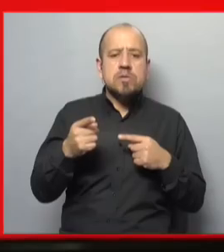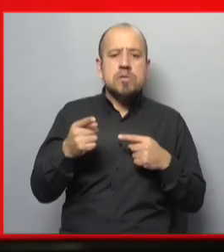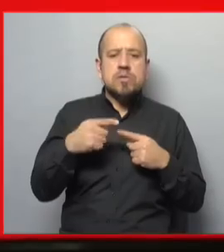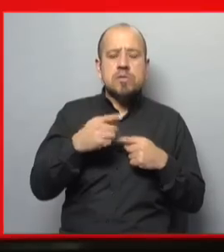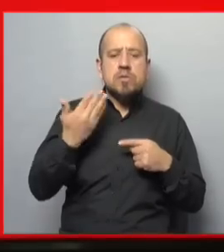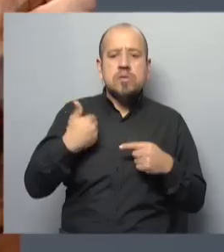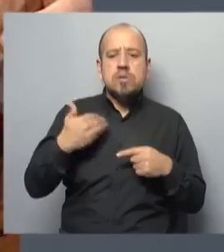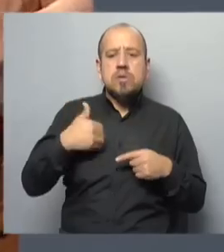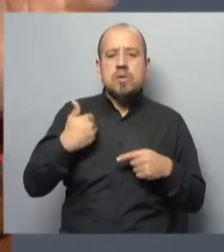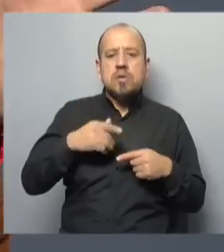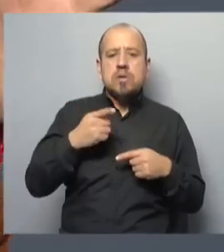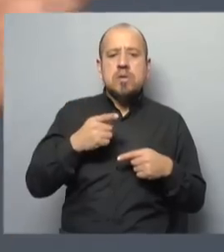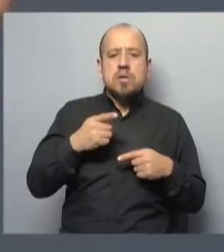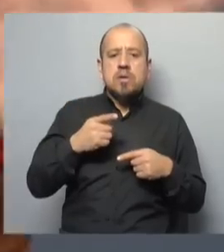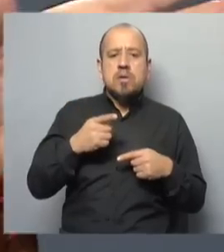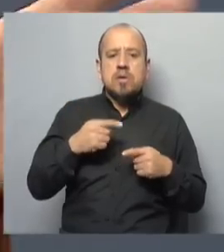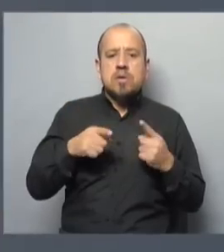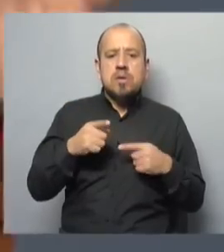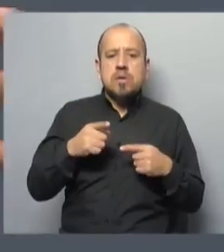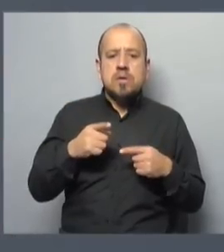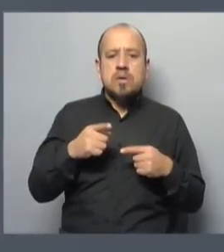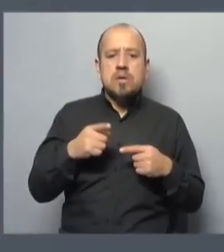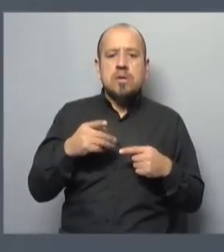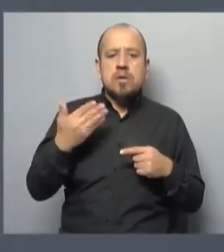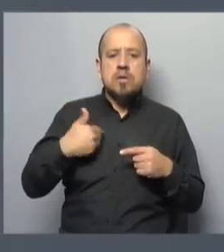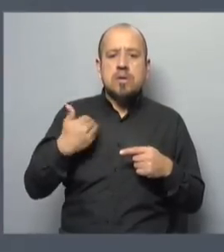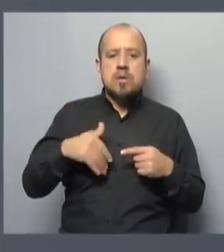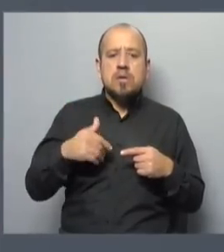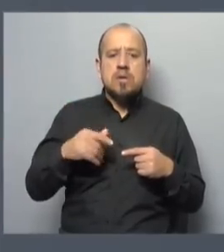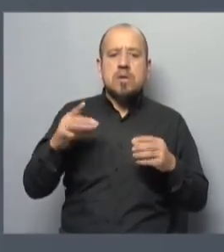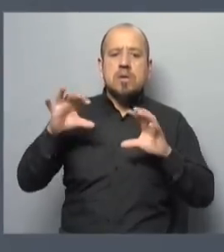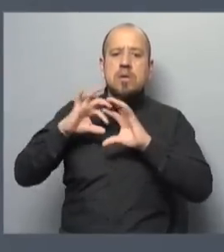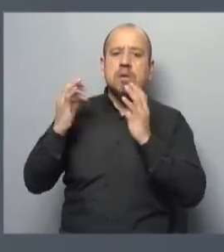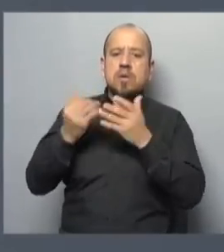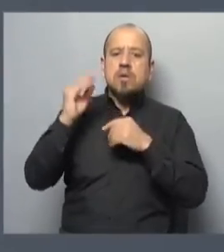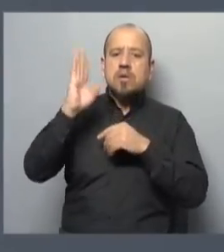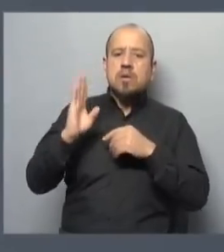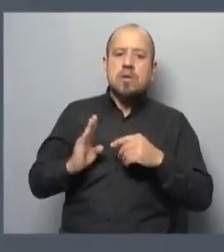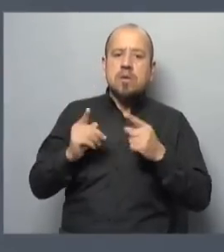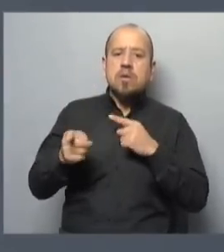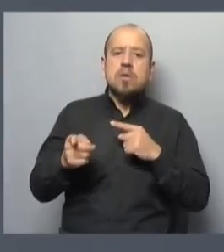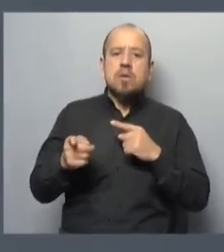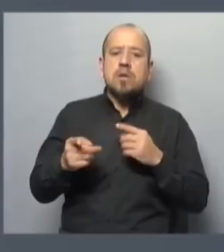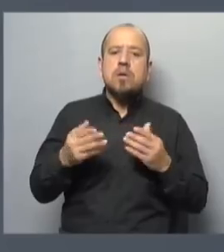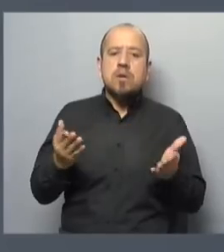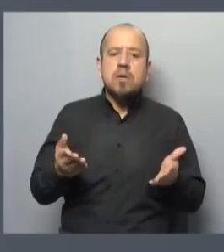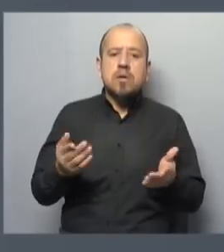mirando con real es una realidad argentina hoy está mirando mundial 'brasil también como bueno